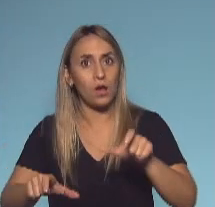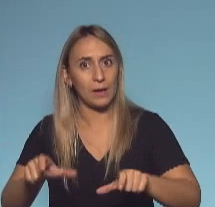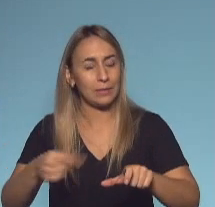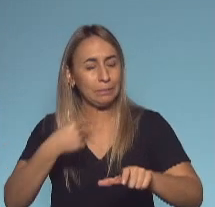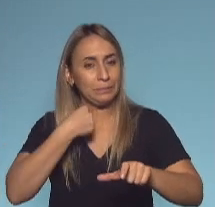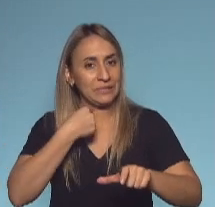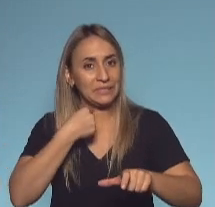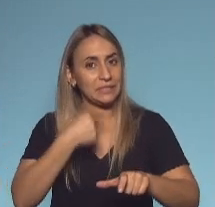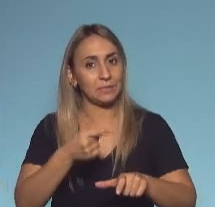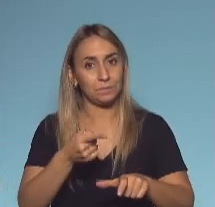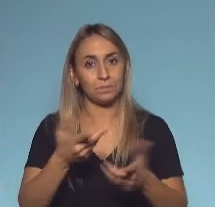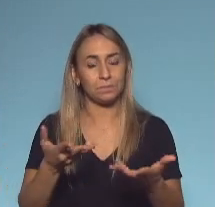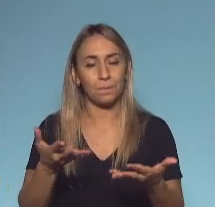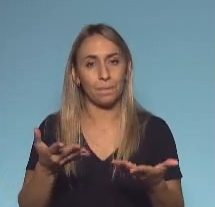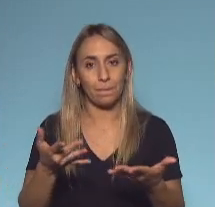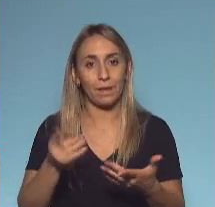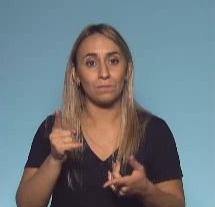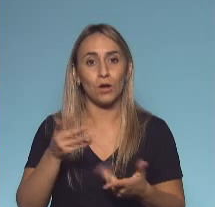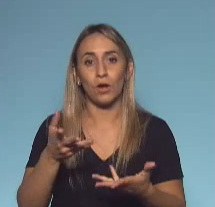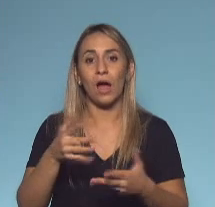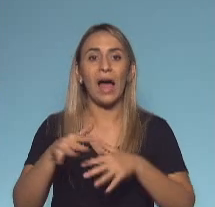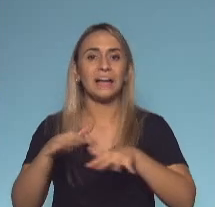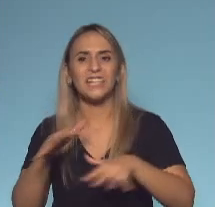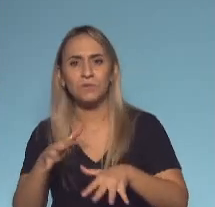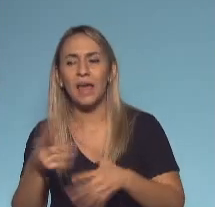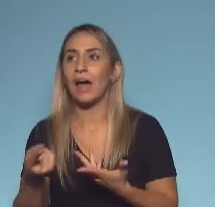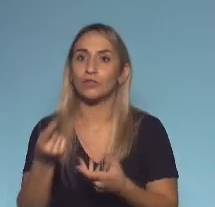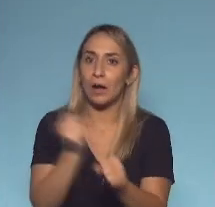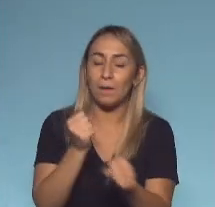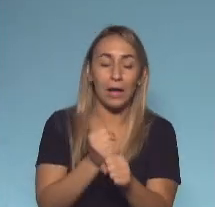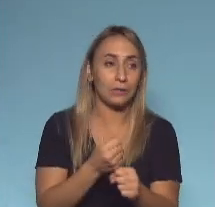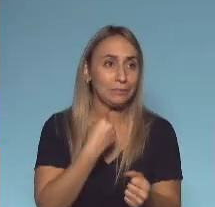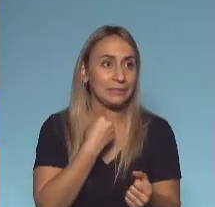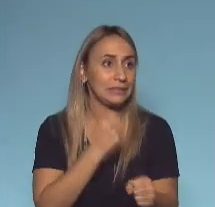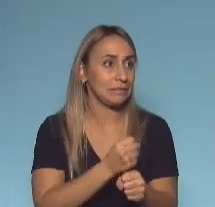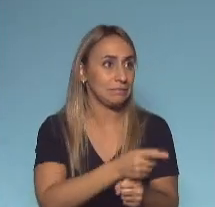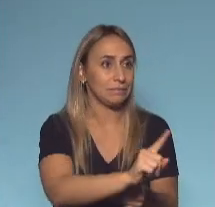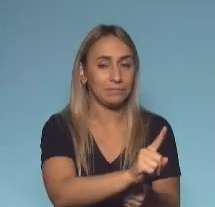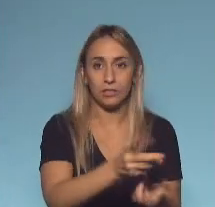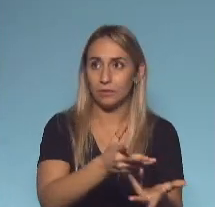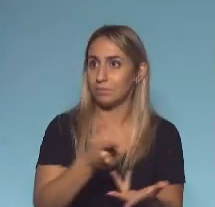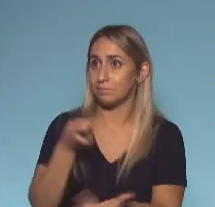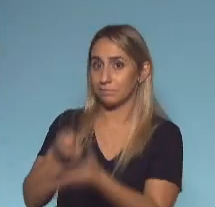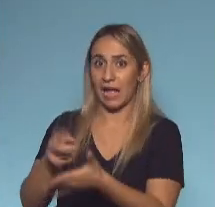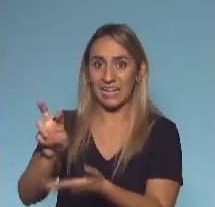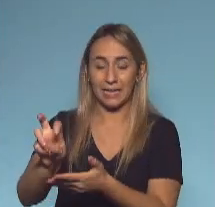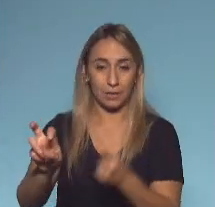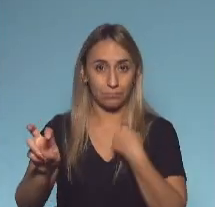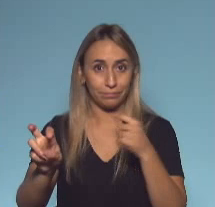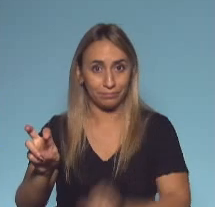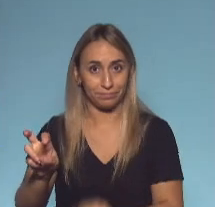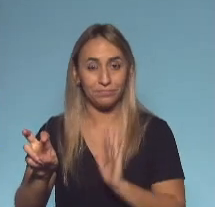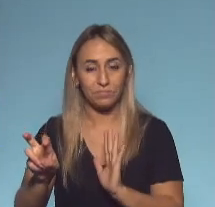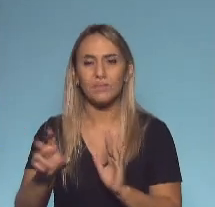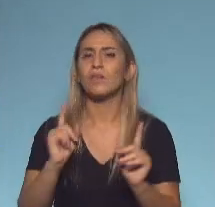involucradas en esa detención de las actividades y se ven perjudicadas a la hora de pagar el alquiler. Bueno, la misma situación que